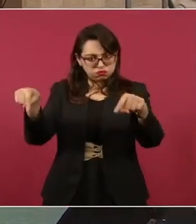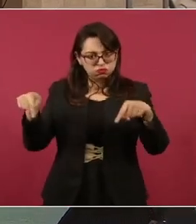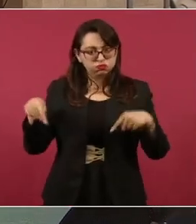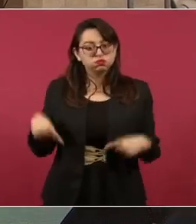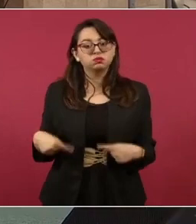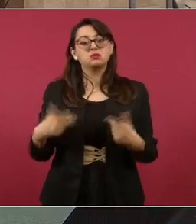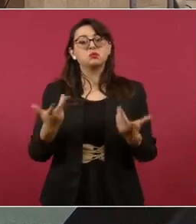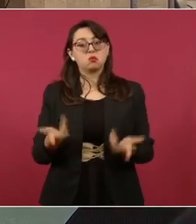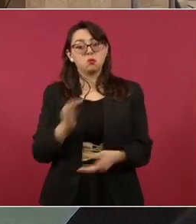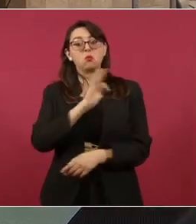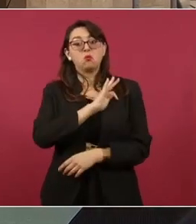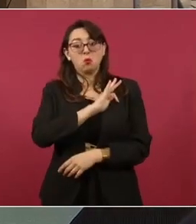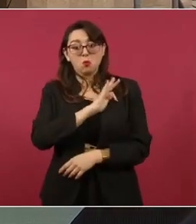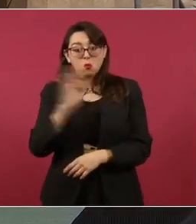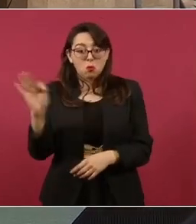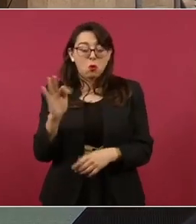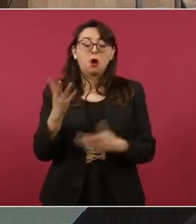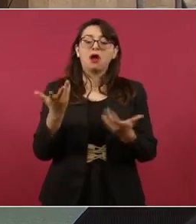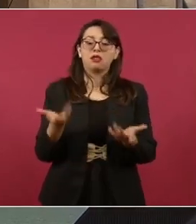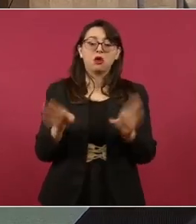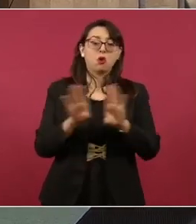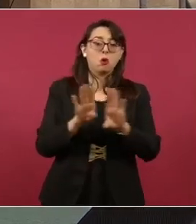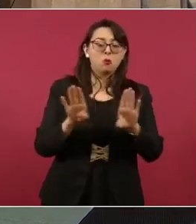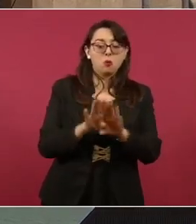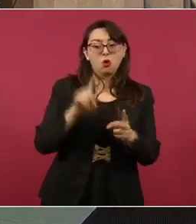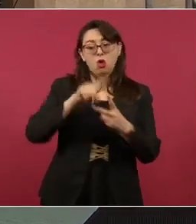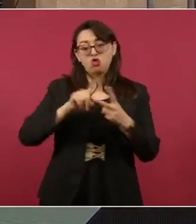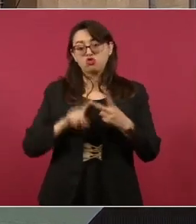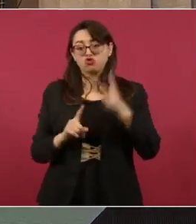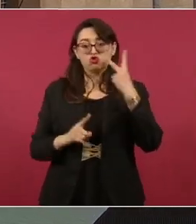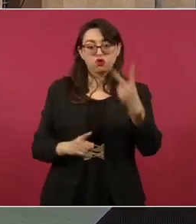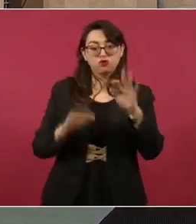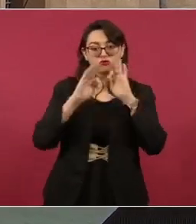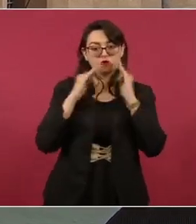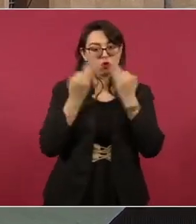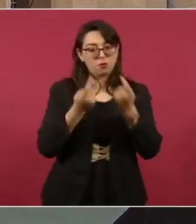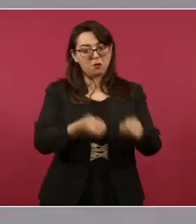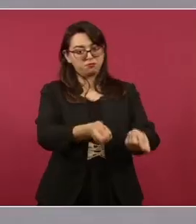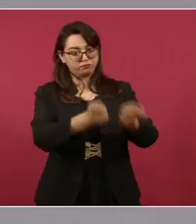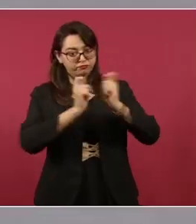vía de la titulación de terrenos nacionales.